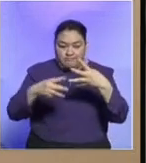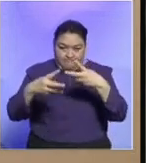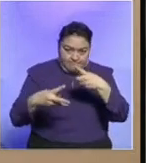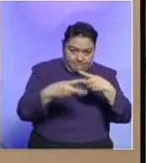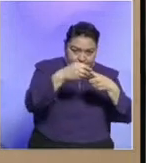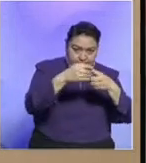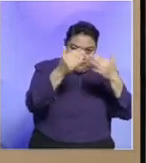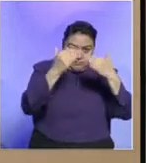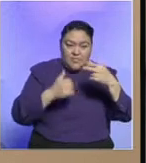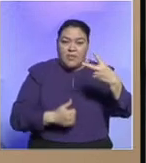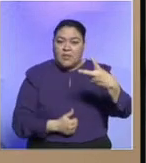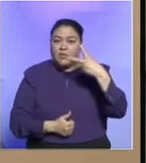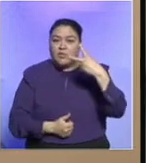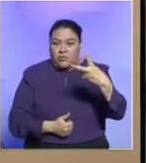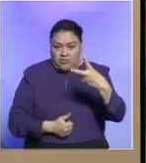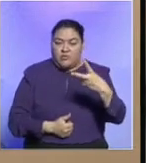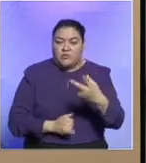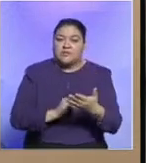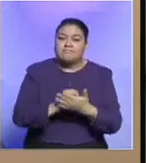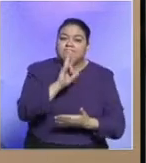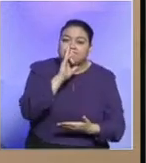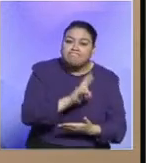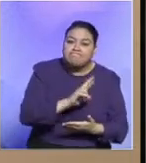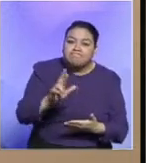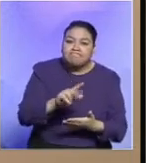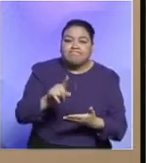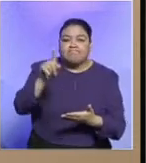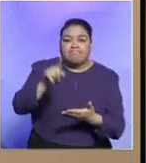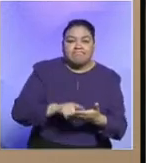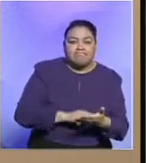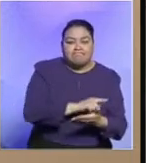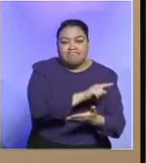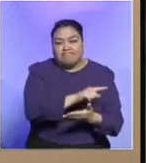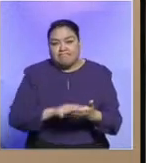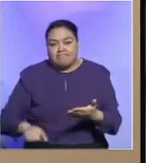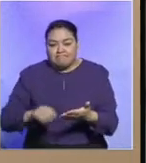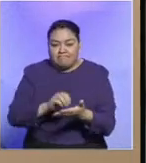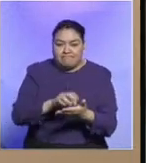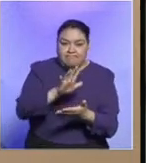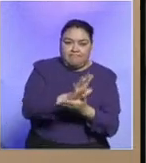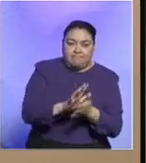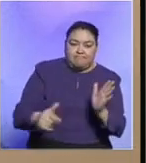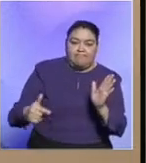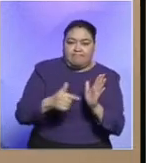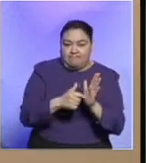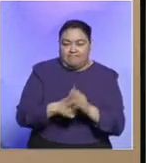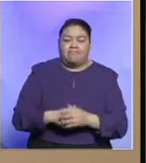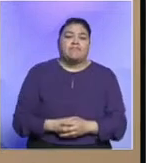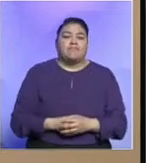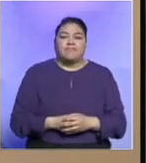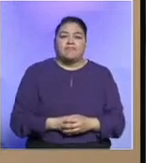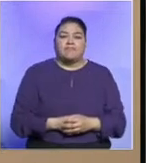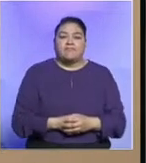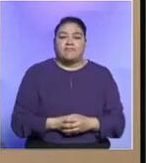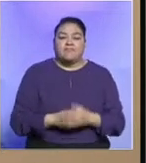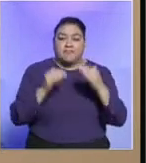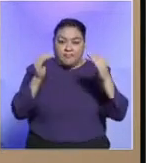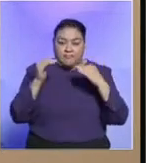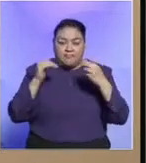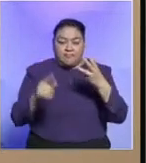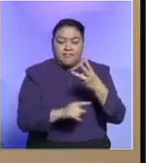3 votos a favor y 2 en contra, continúa la reforma al Poder Judicial, donde los